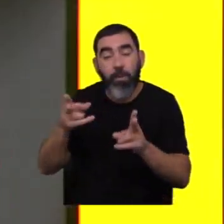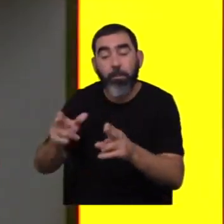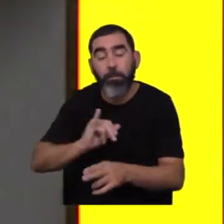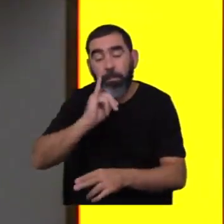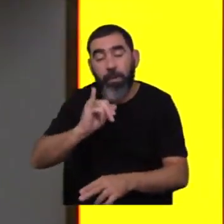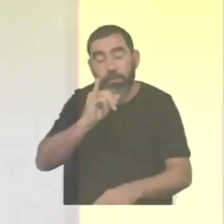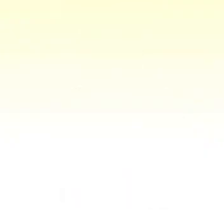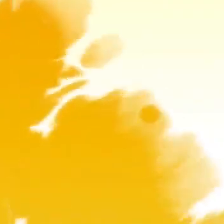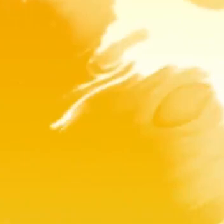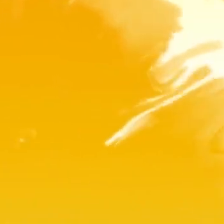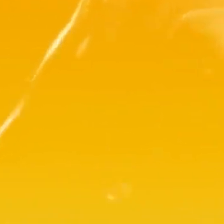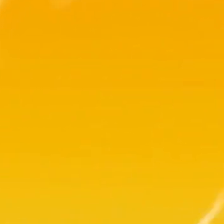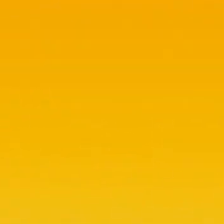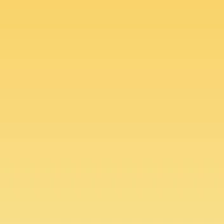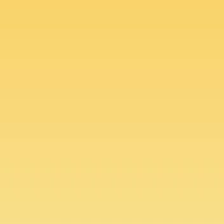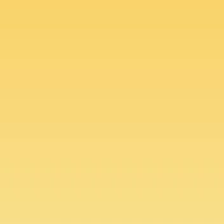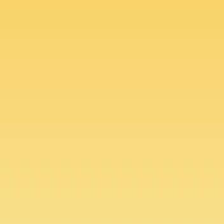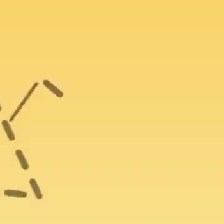informe.